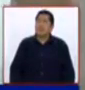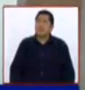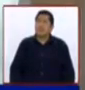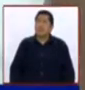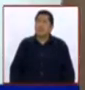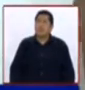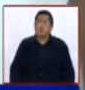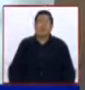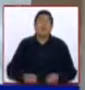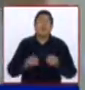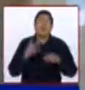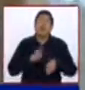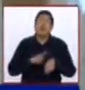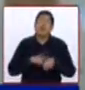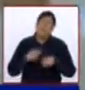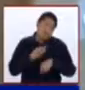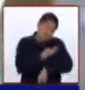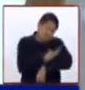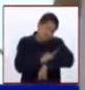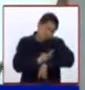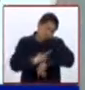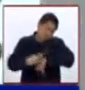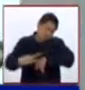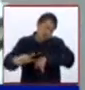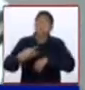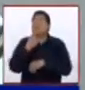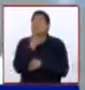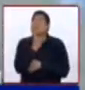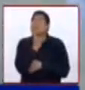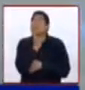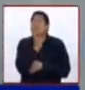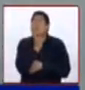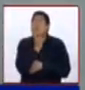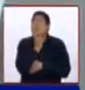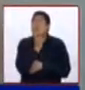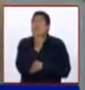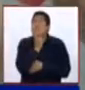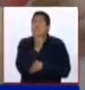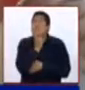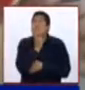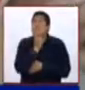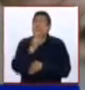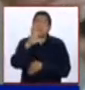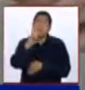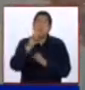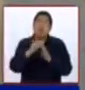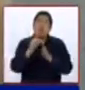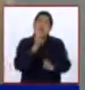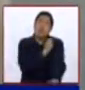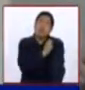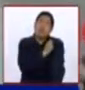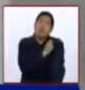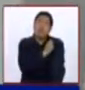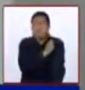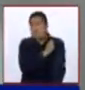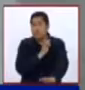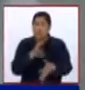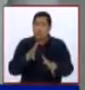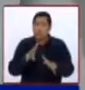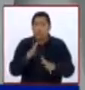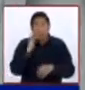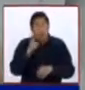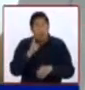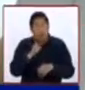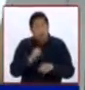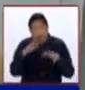y ahí. ¿De distancia le ha arrastrado este vehículo? Supongo que esa distancia que hay de 50 metros. 50 metros.